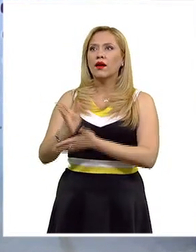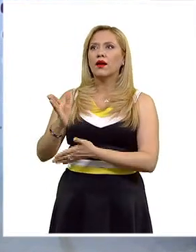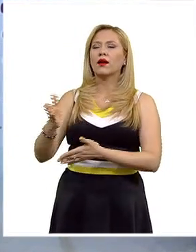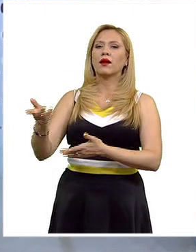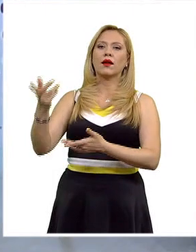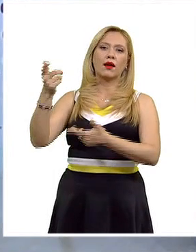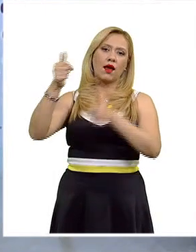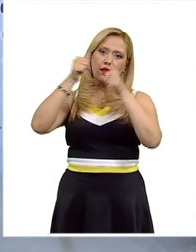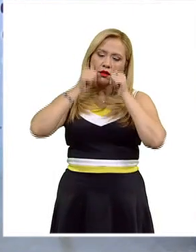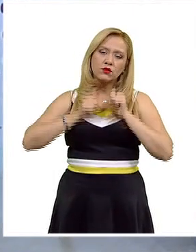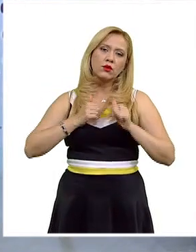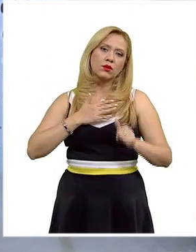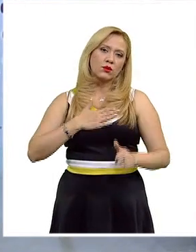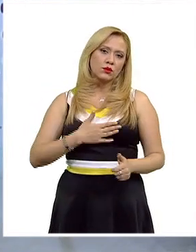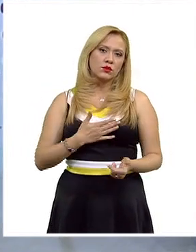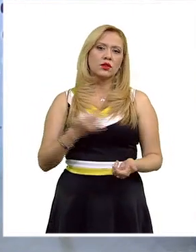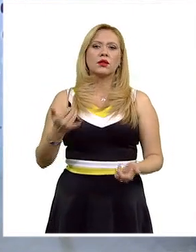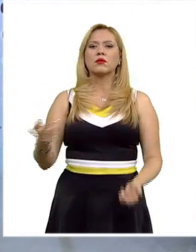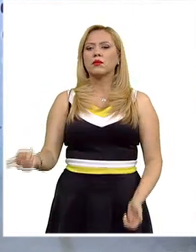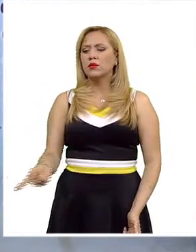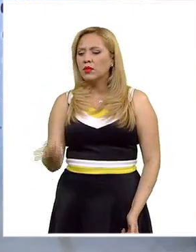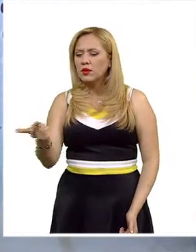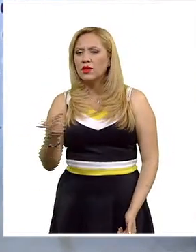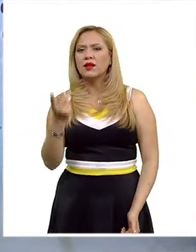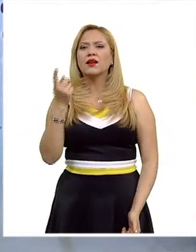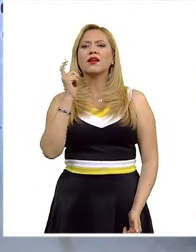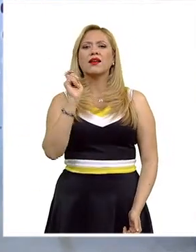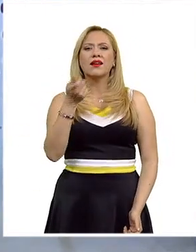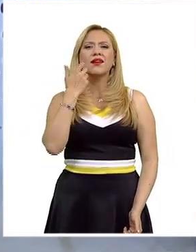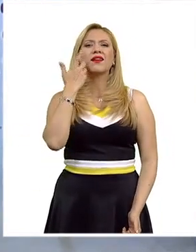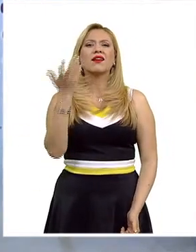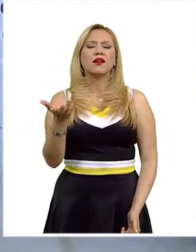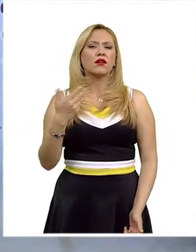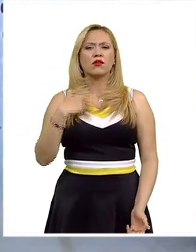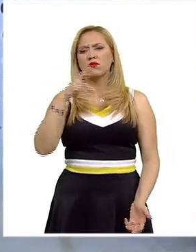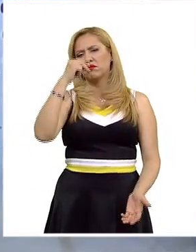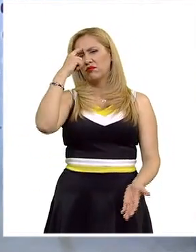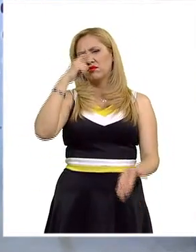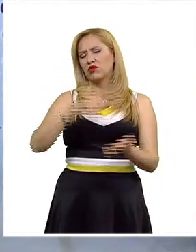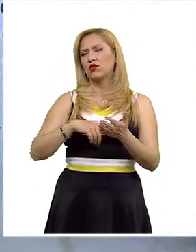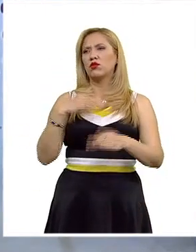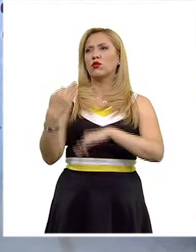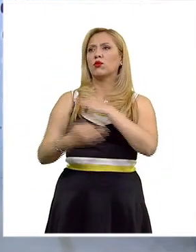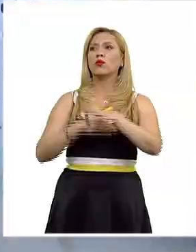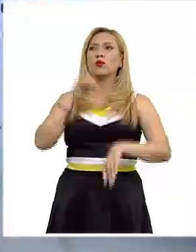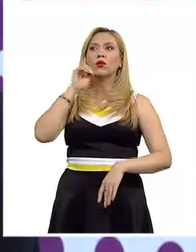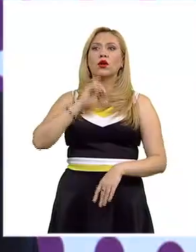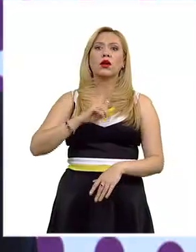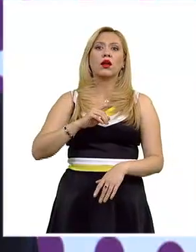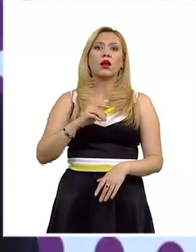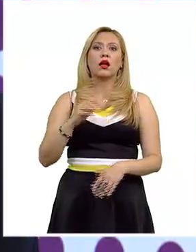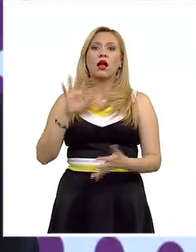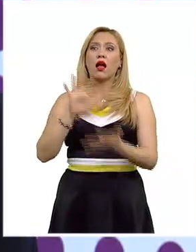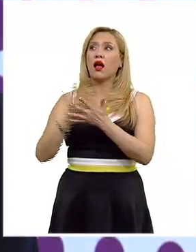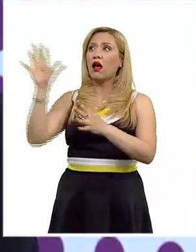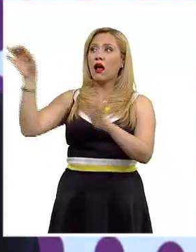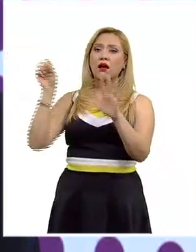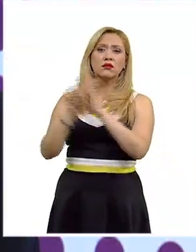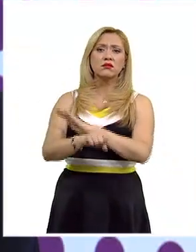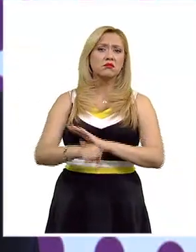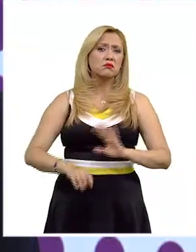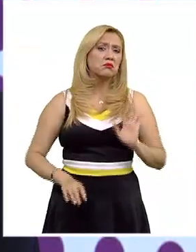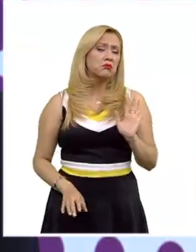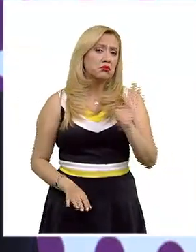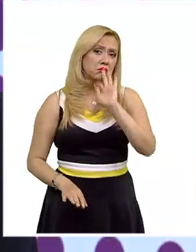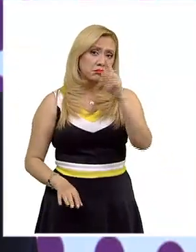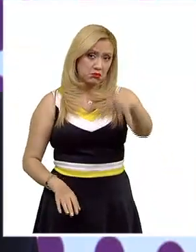a las mujeres y preguntarles también qué quieren, ¿no? O sea, yo no creo necesariamente que todas las mujeres quieran que su acosador vaya a la cárcel. Sí. O sea, si a mí